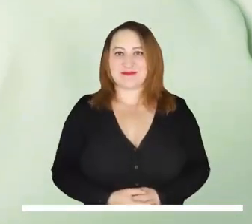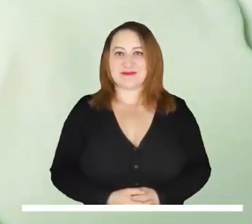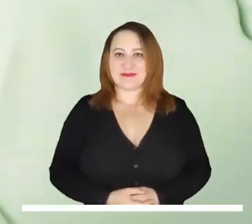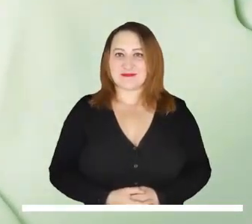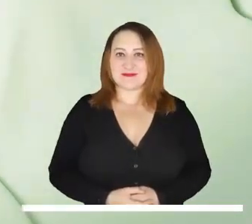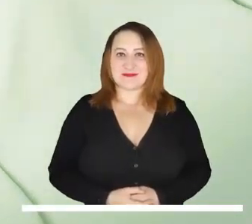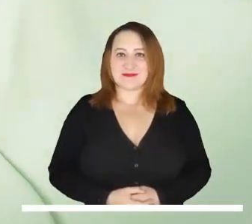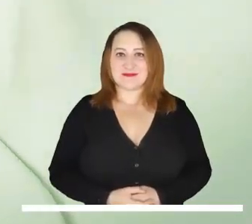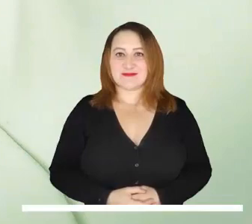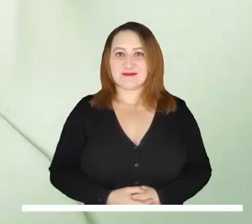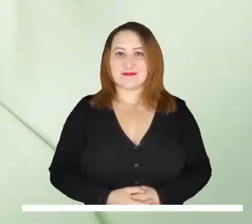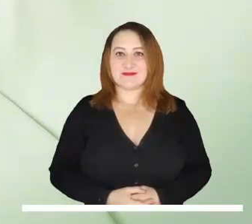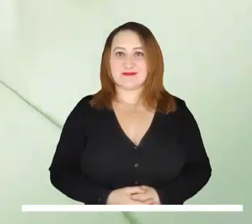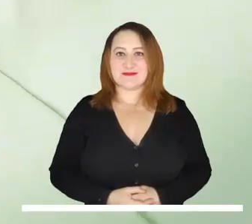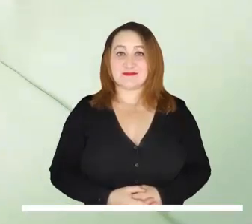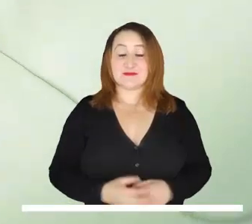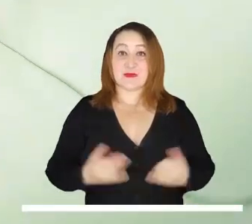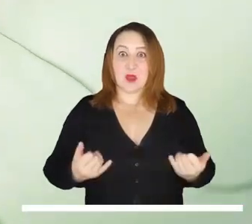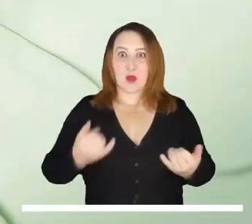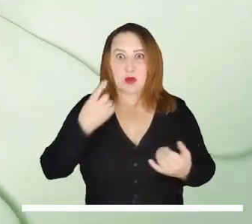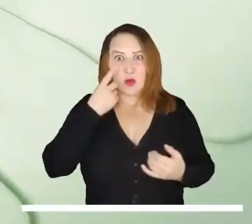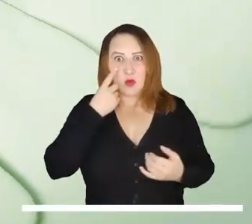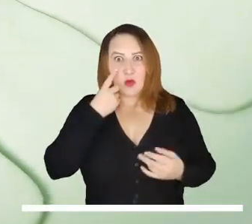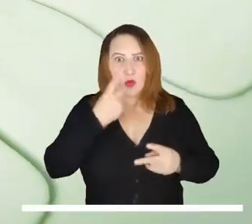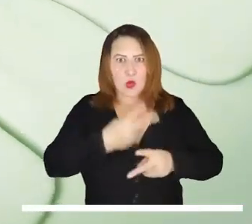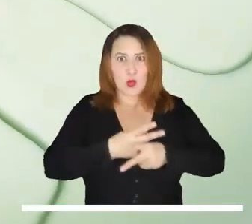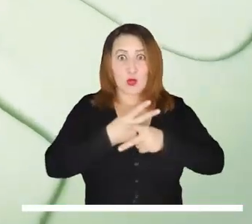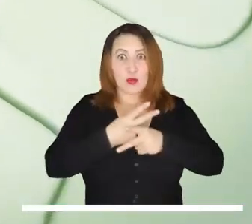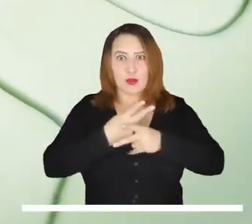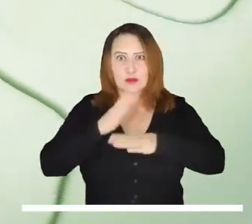lluvias significativas durante la mañana.